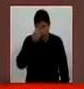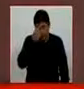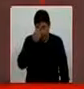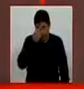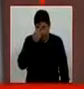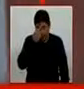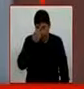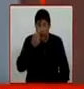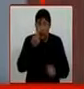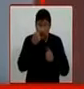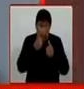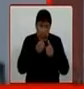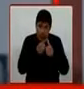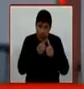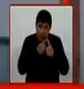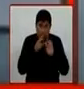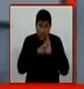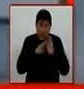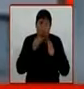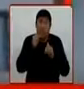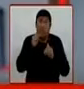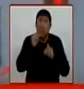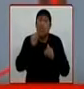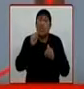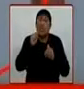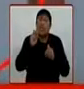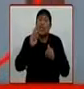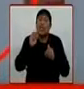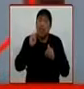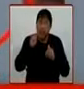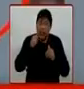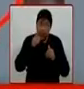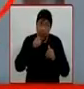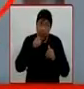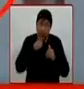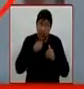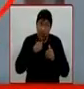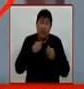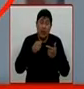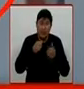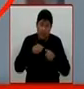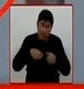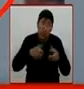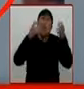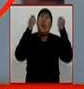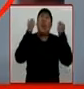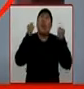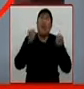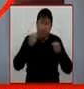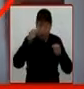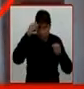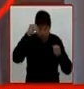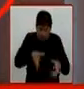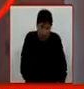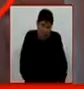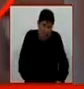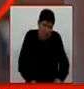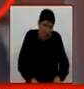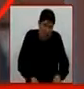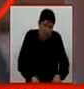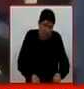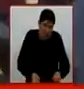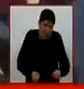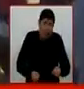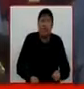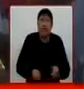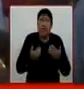En el primer video se puede observar que Sara cuelga de la ventana y Dagner aparece intentando sostenerla. Sin embargo, los esfuerzos fueron